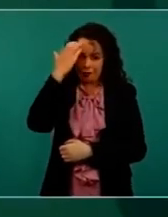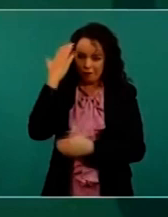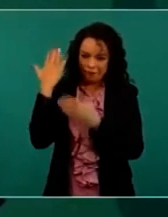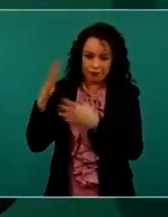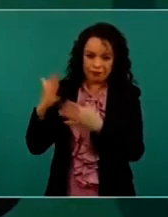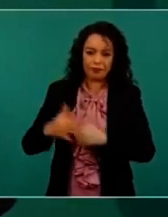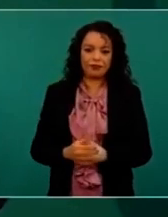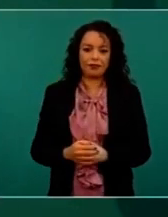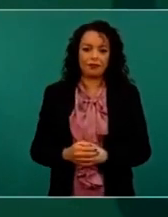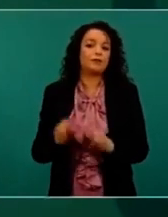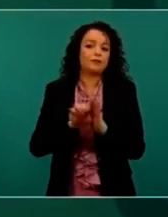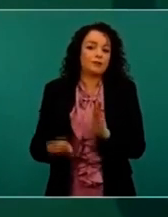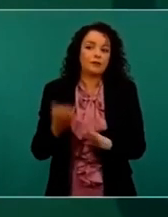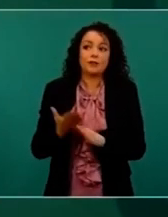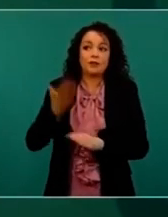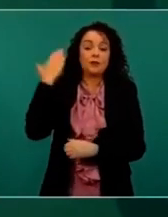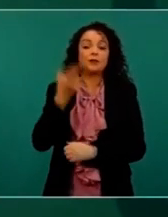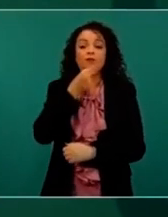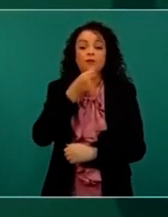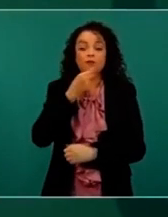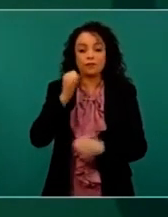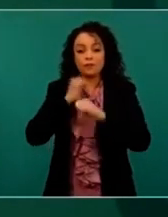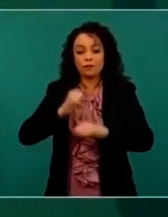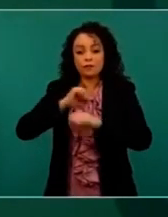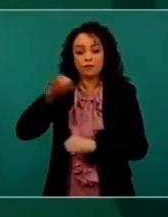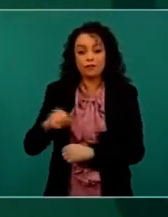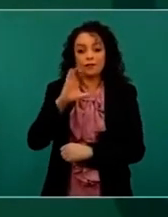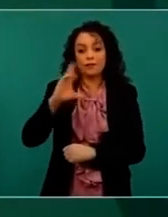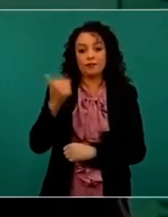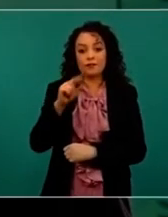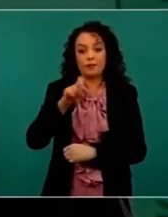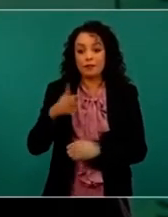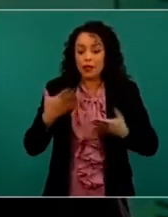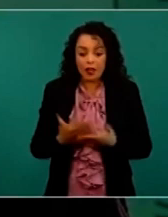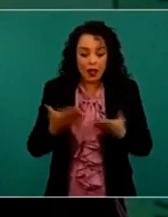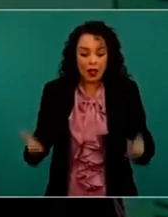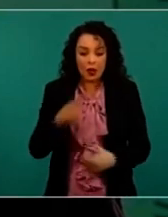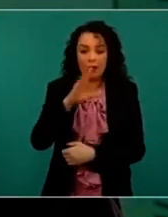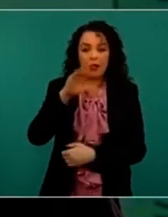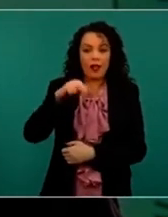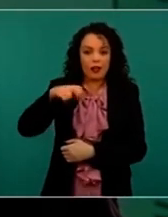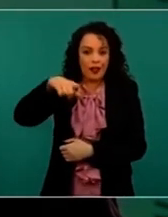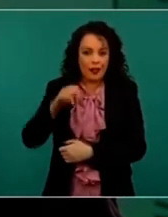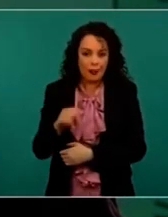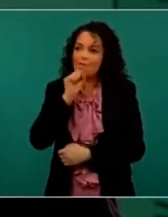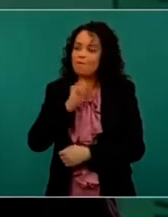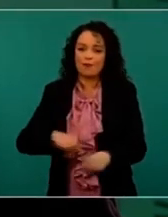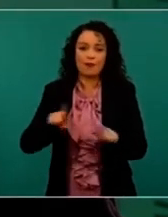Julio César Chávez, y ahí está el Canelo, siguiéndole los pasos.